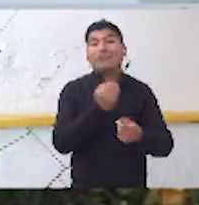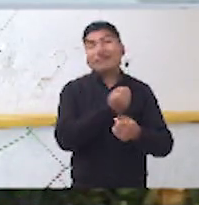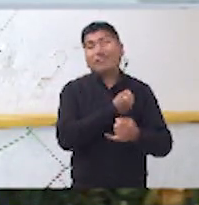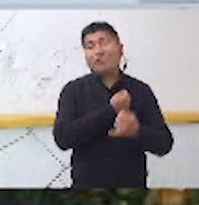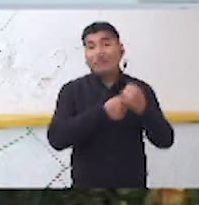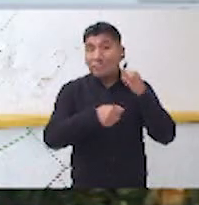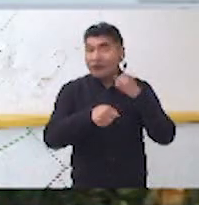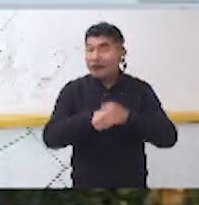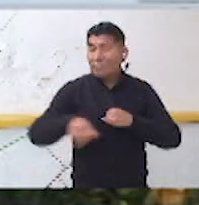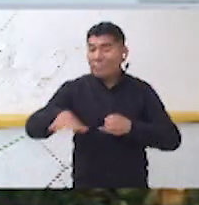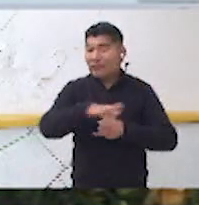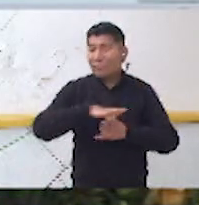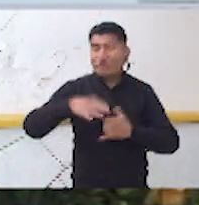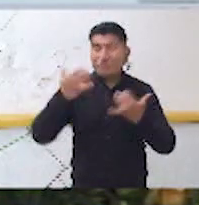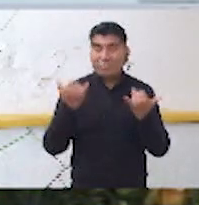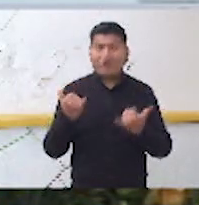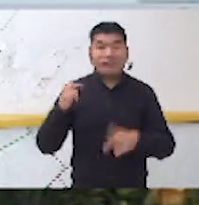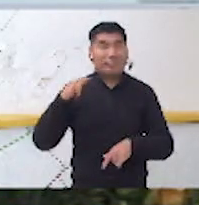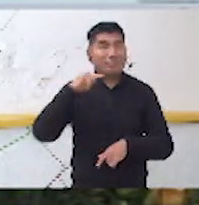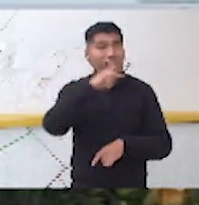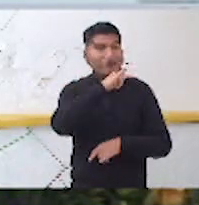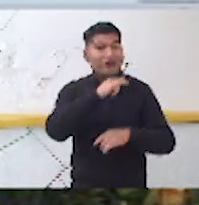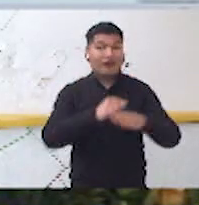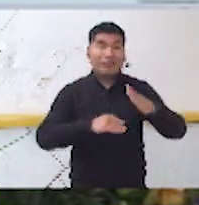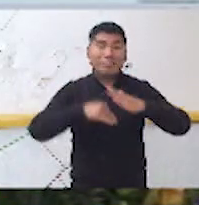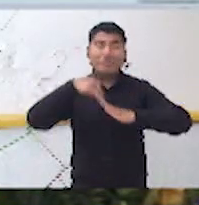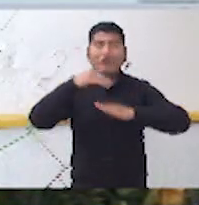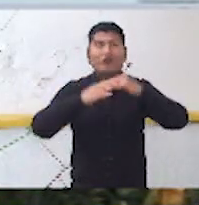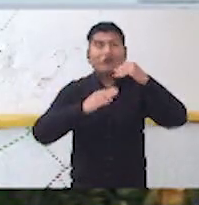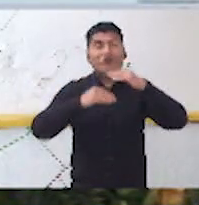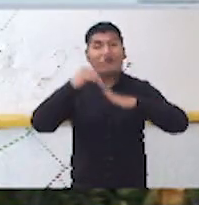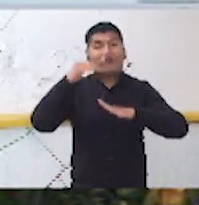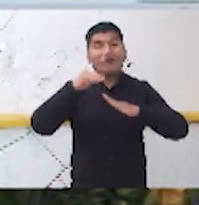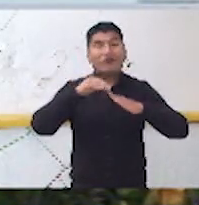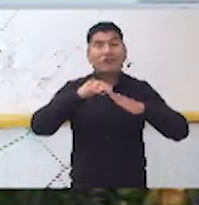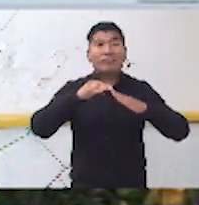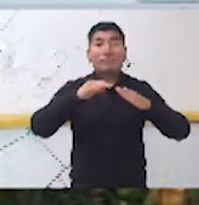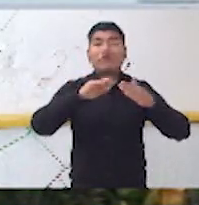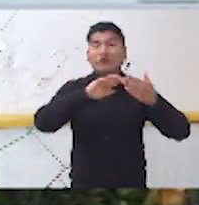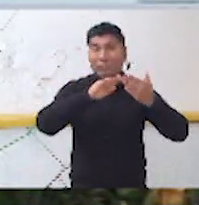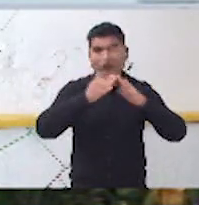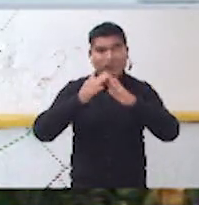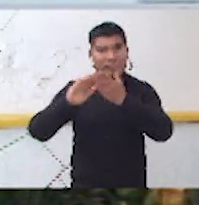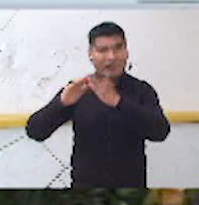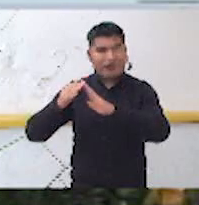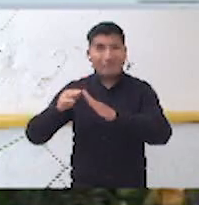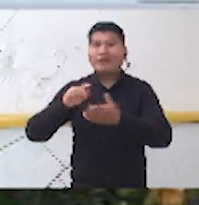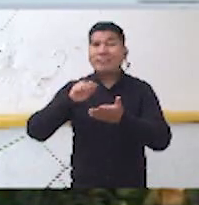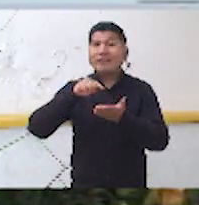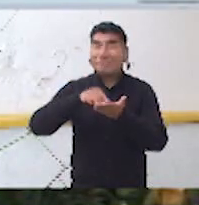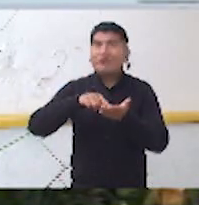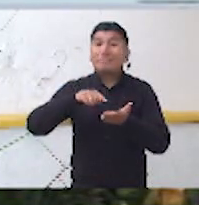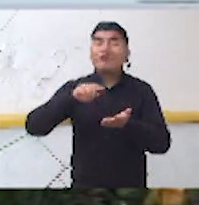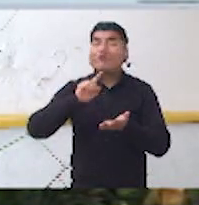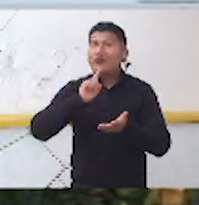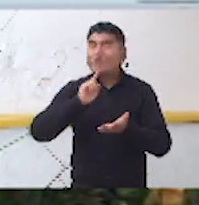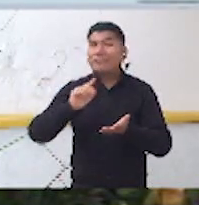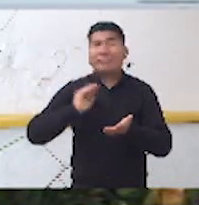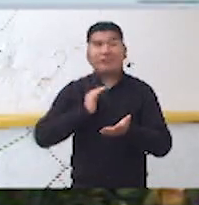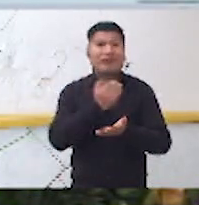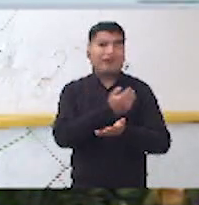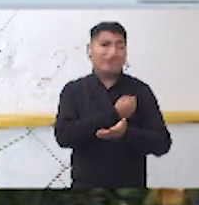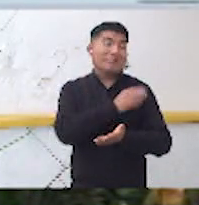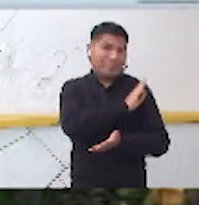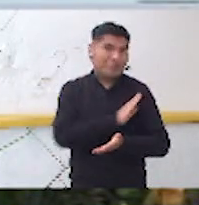iglesia local. Construir comunidad es nuestra misión.